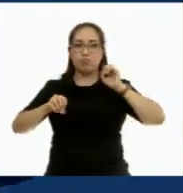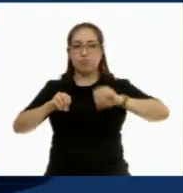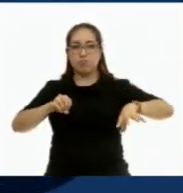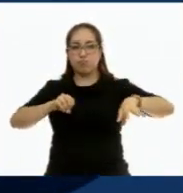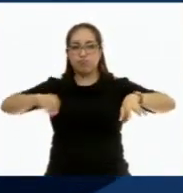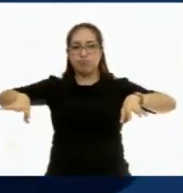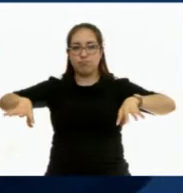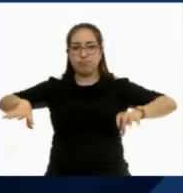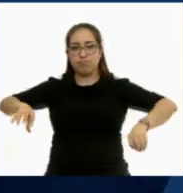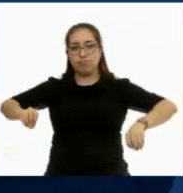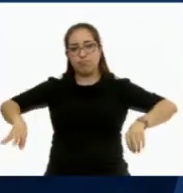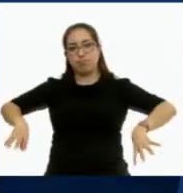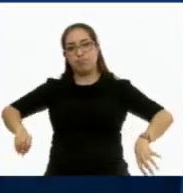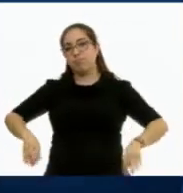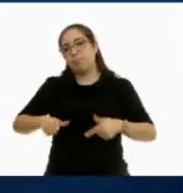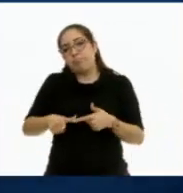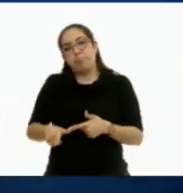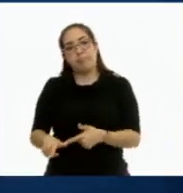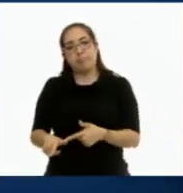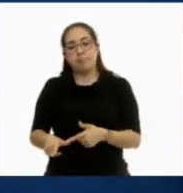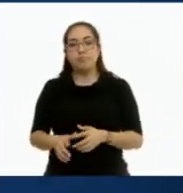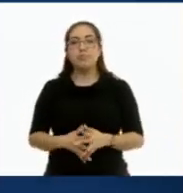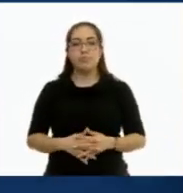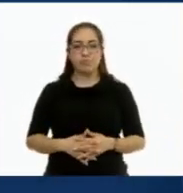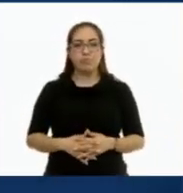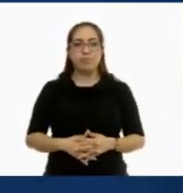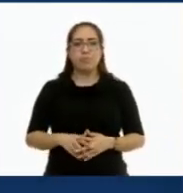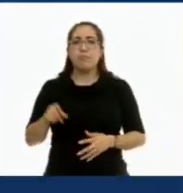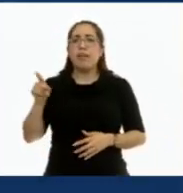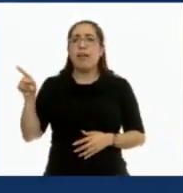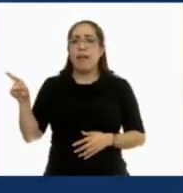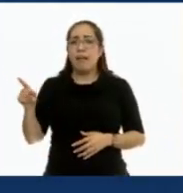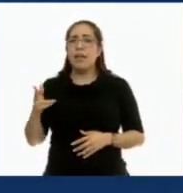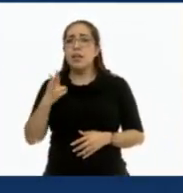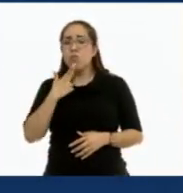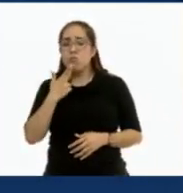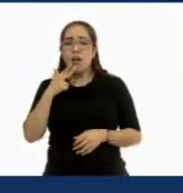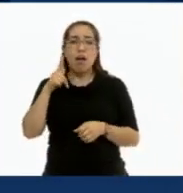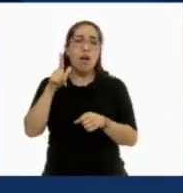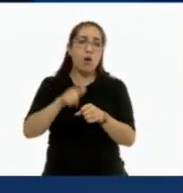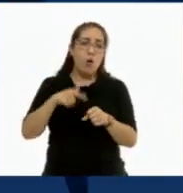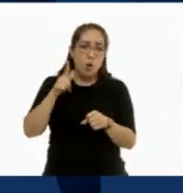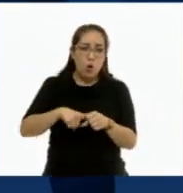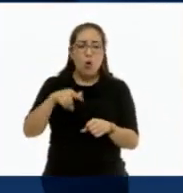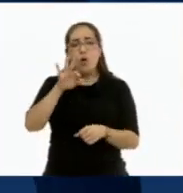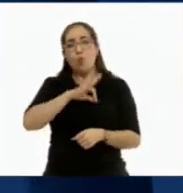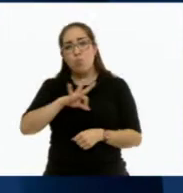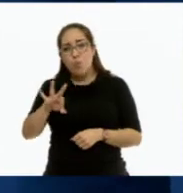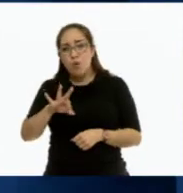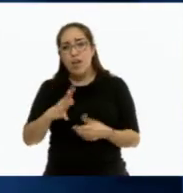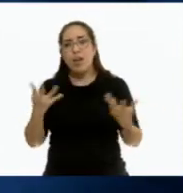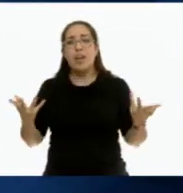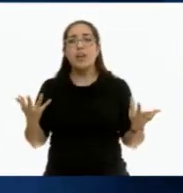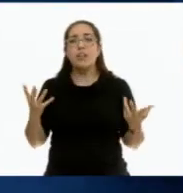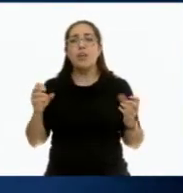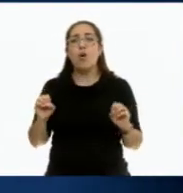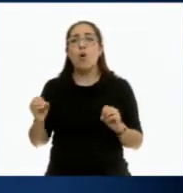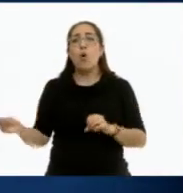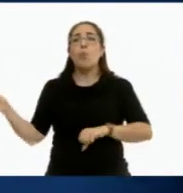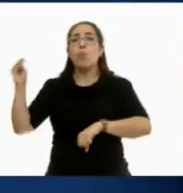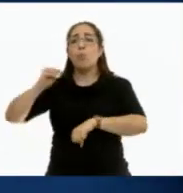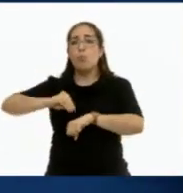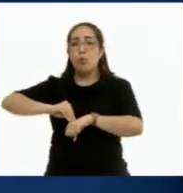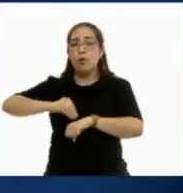detalle 1, detalle 2, detalle 3. Aquí tú puedes usar tus colores, puedes inclusive añadir